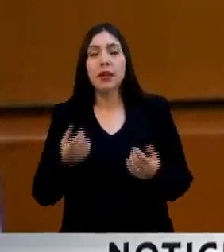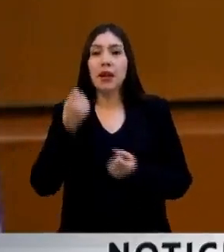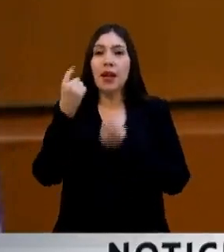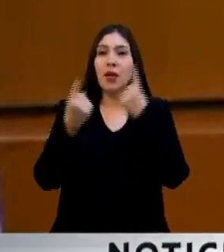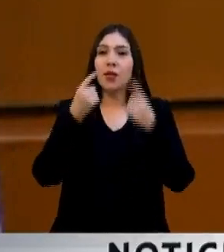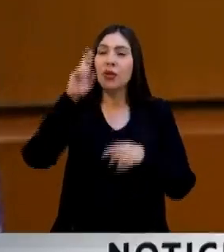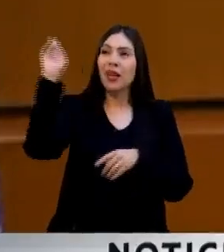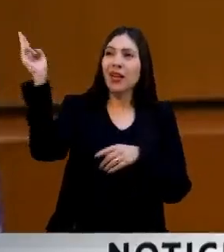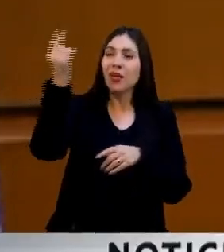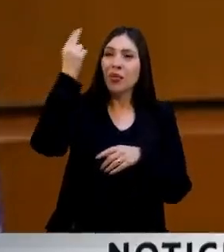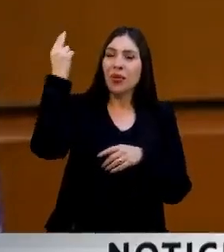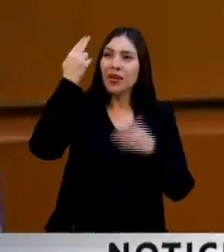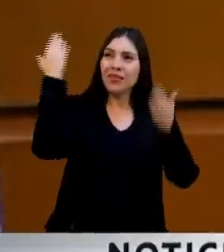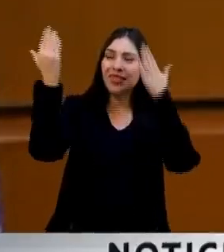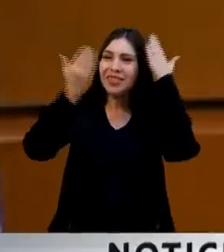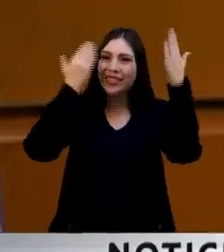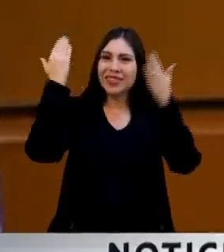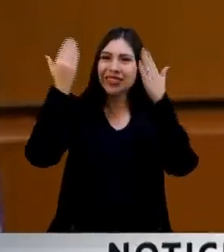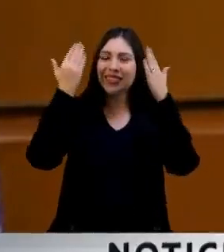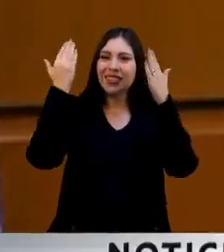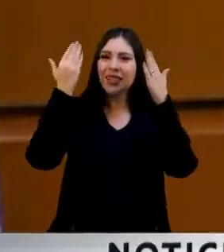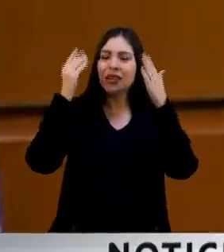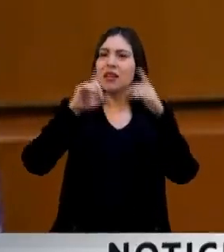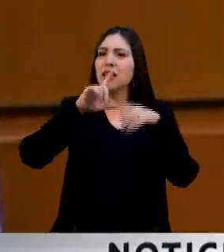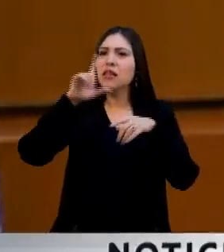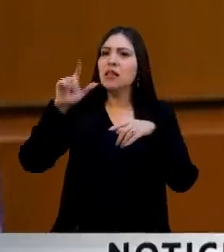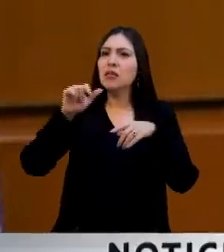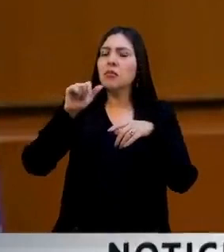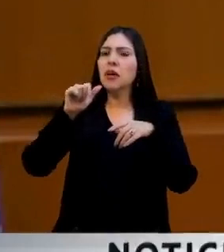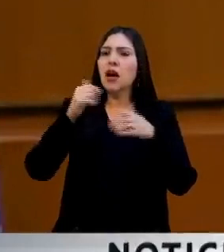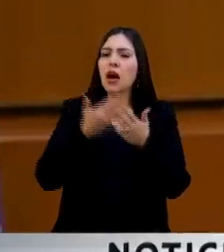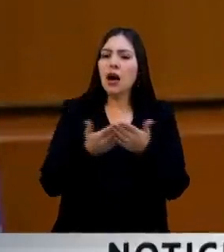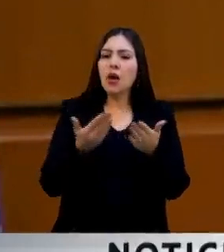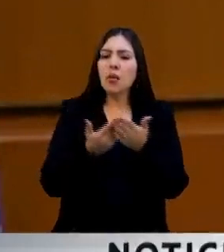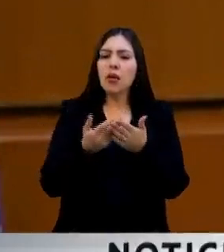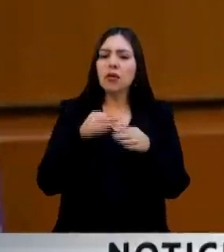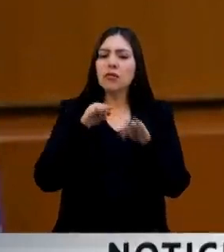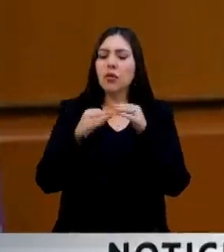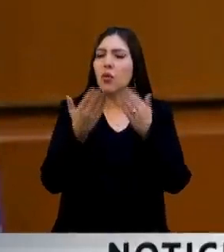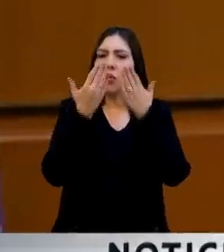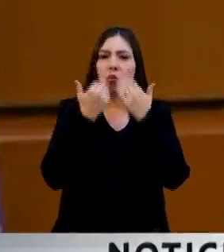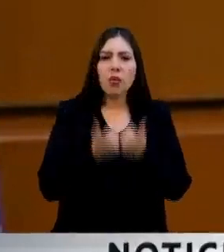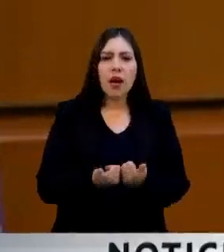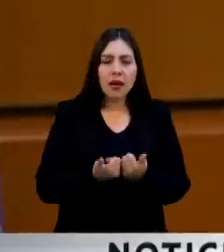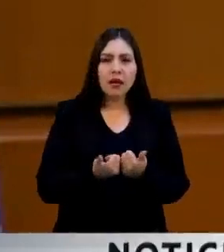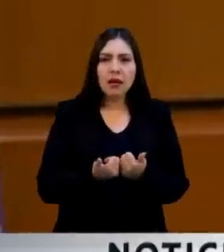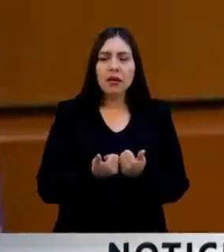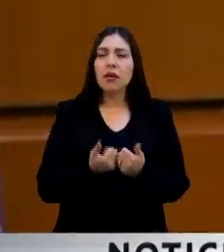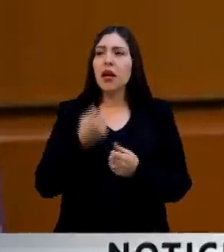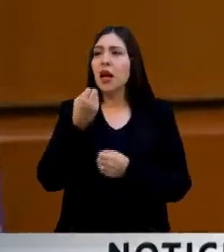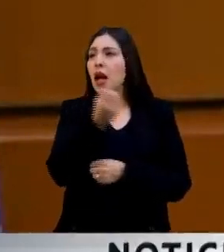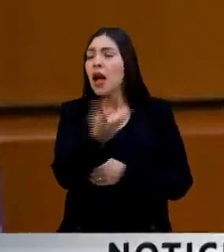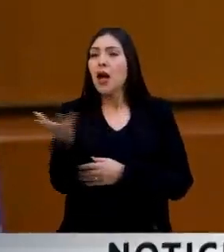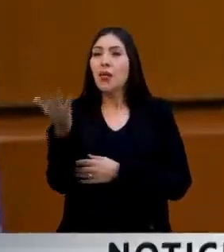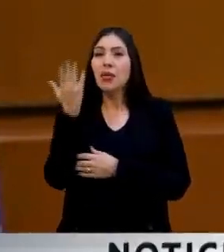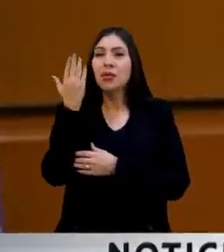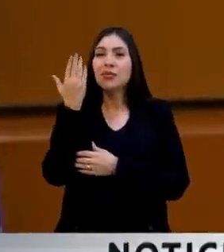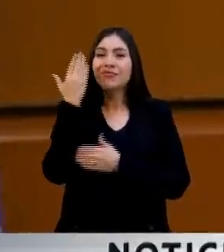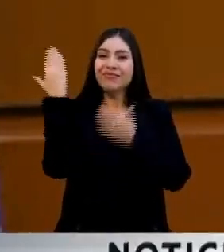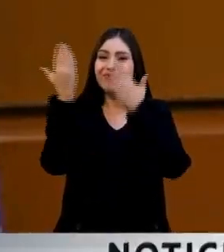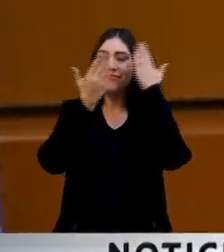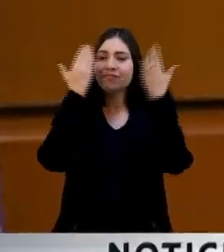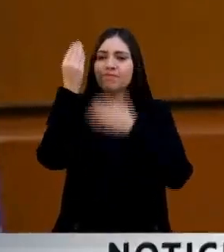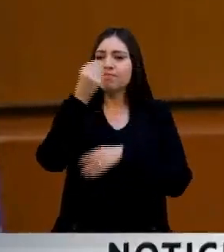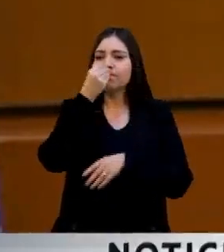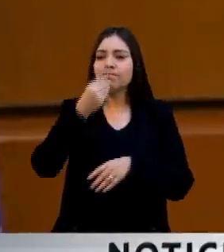encuentran desempleados, aquellos que tuvieron que abandonar sus estudios universitarios debido